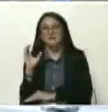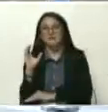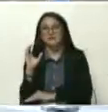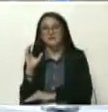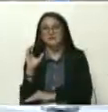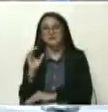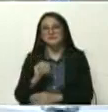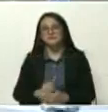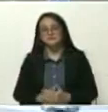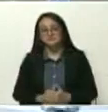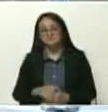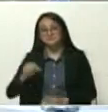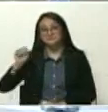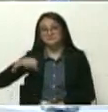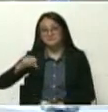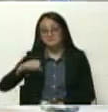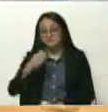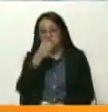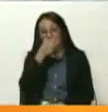Bien.